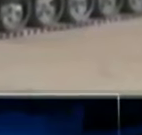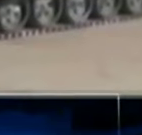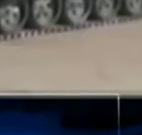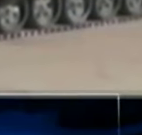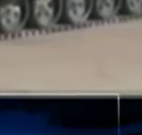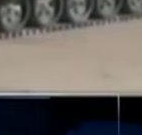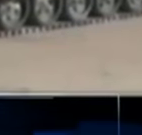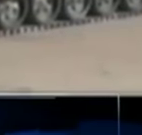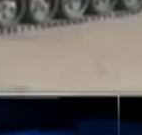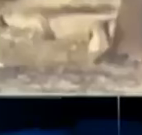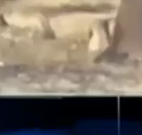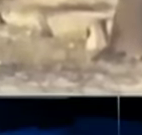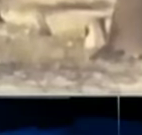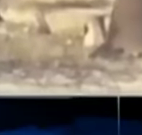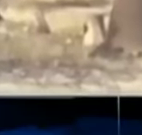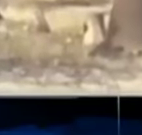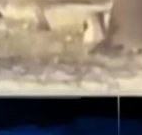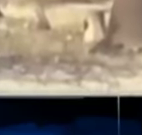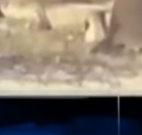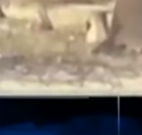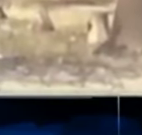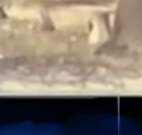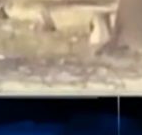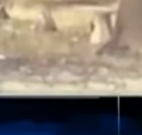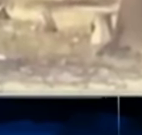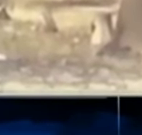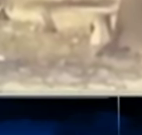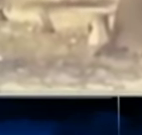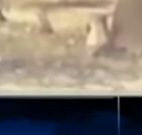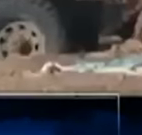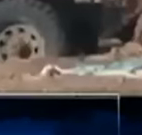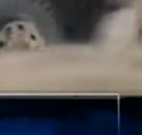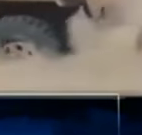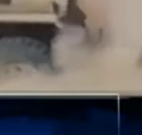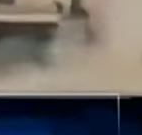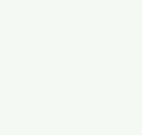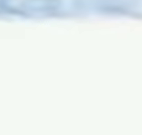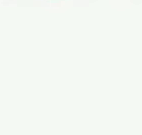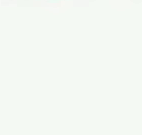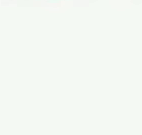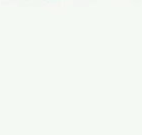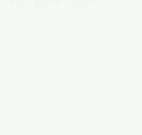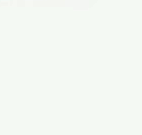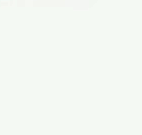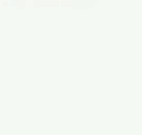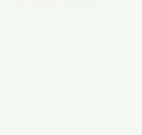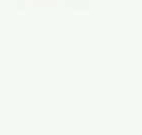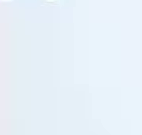Además, se registran combates en Damasco en el cuarto día de tregua en Siria.